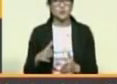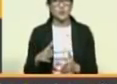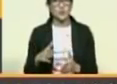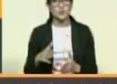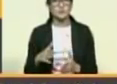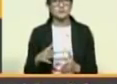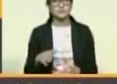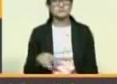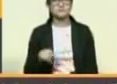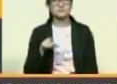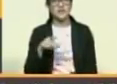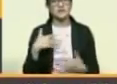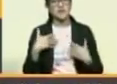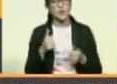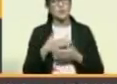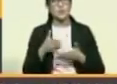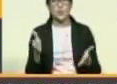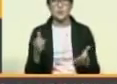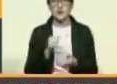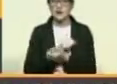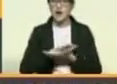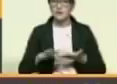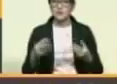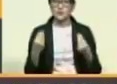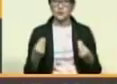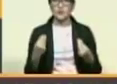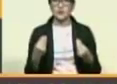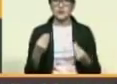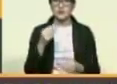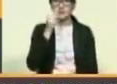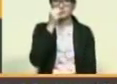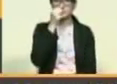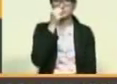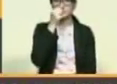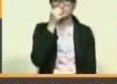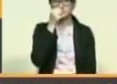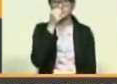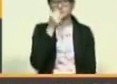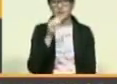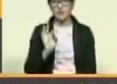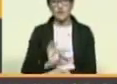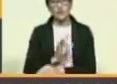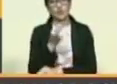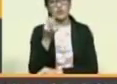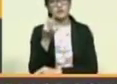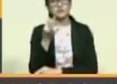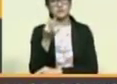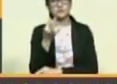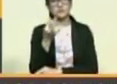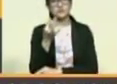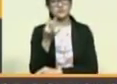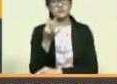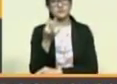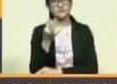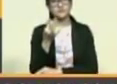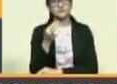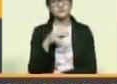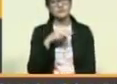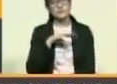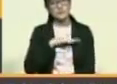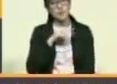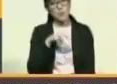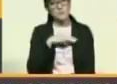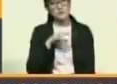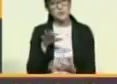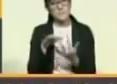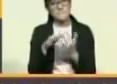es la salud pública, gratuita y de calidad. Si no fuera por la fundación de la misión